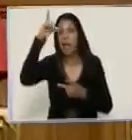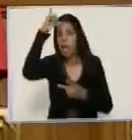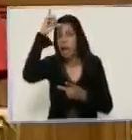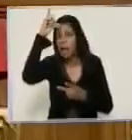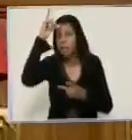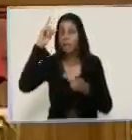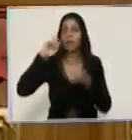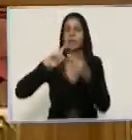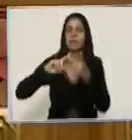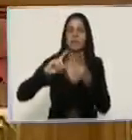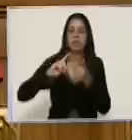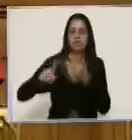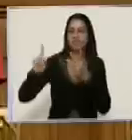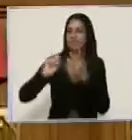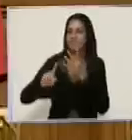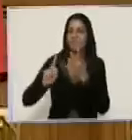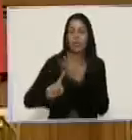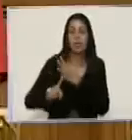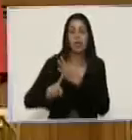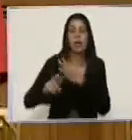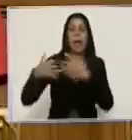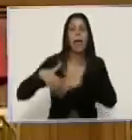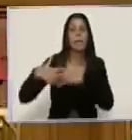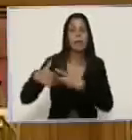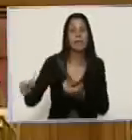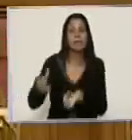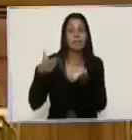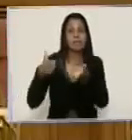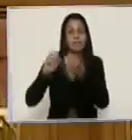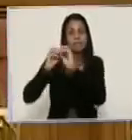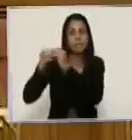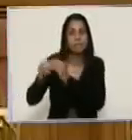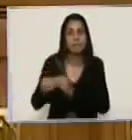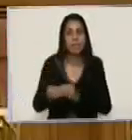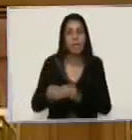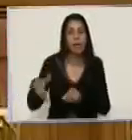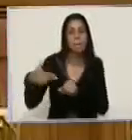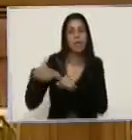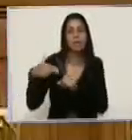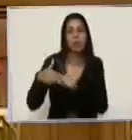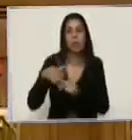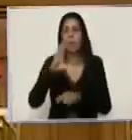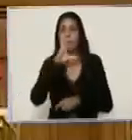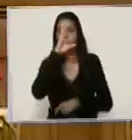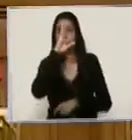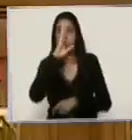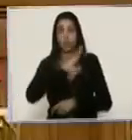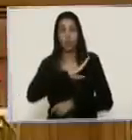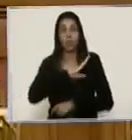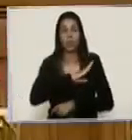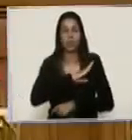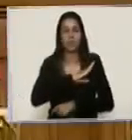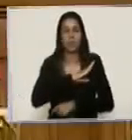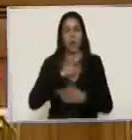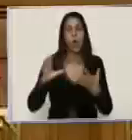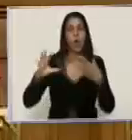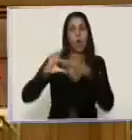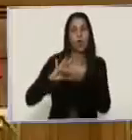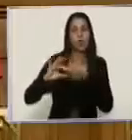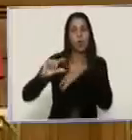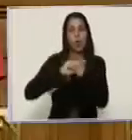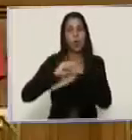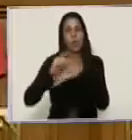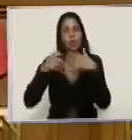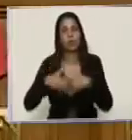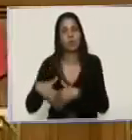Lehman, además de la industria de armamento y de las petroleras, son dueños de los bancos que junto con el gobierno de los Estados